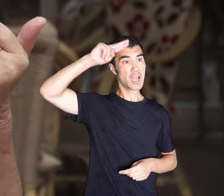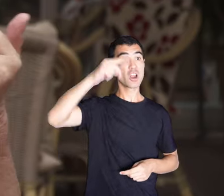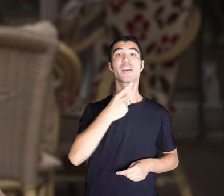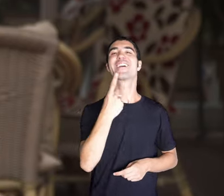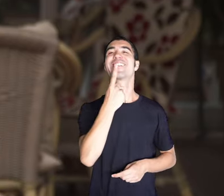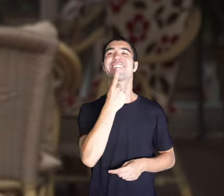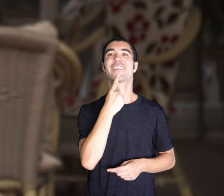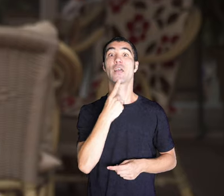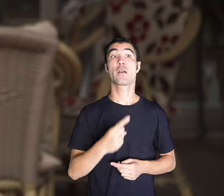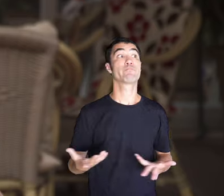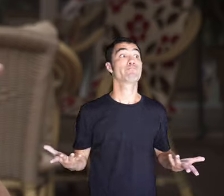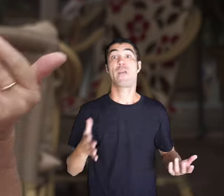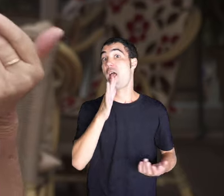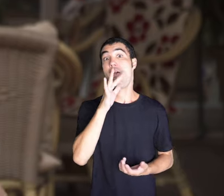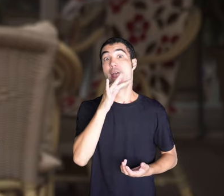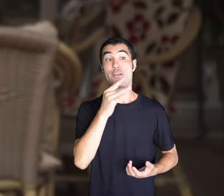ahora